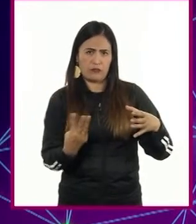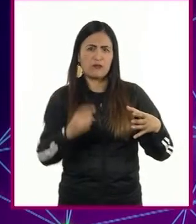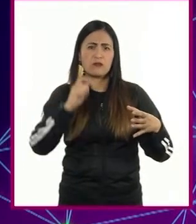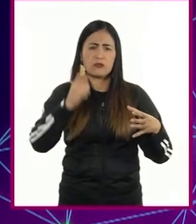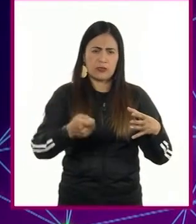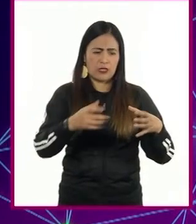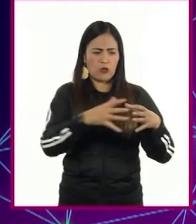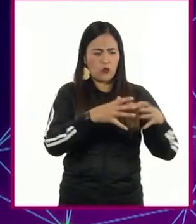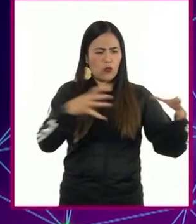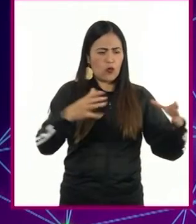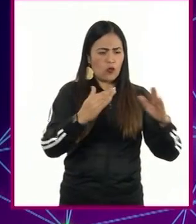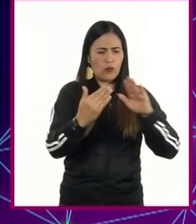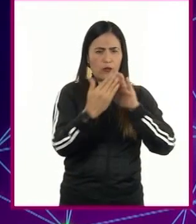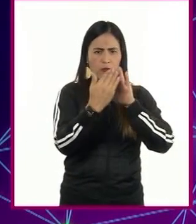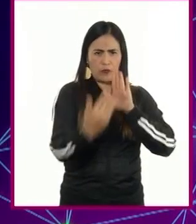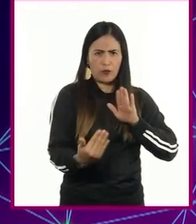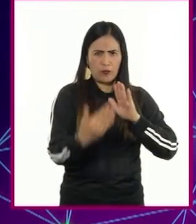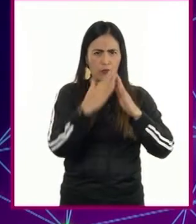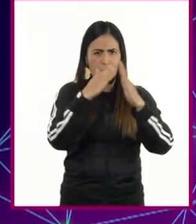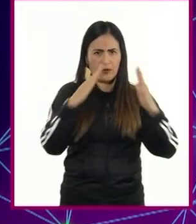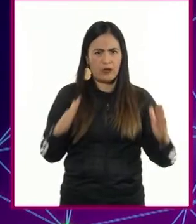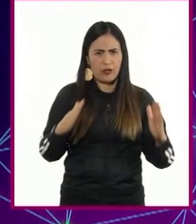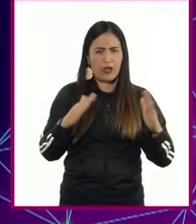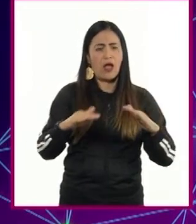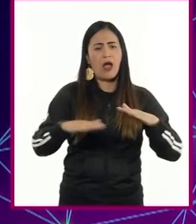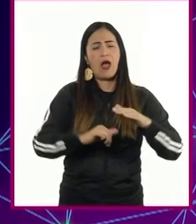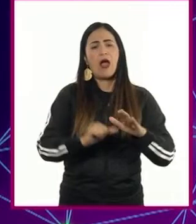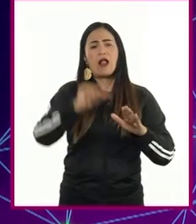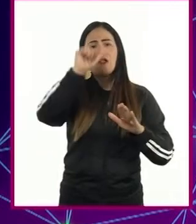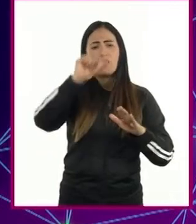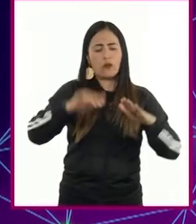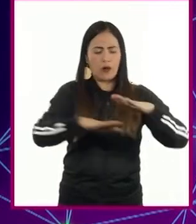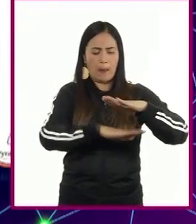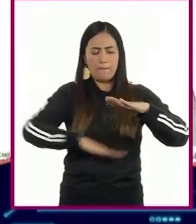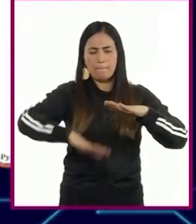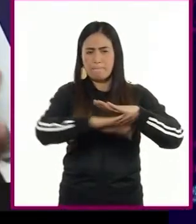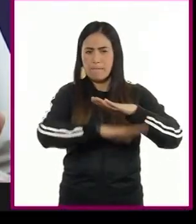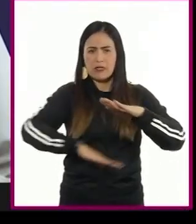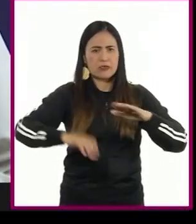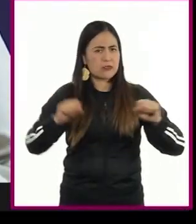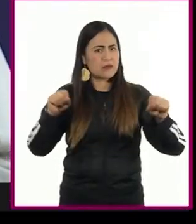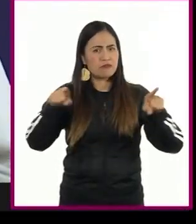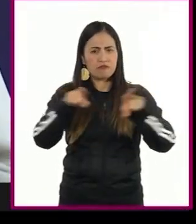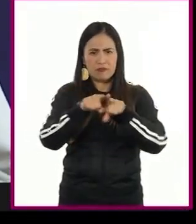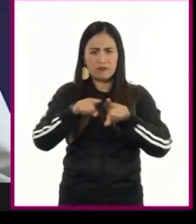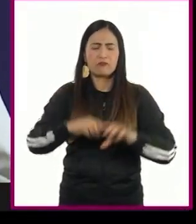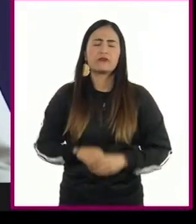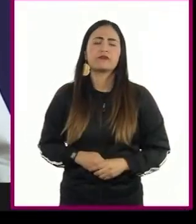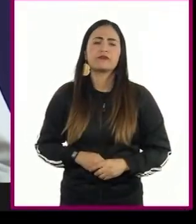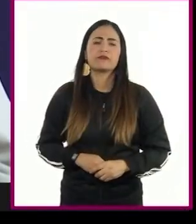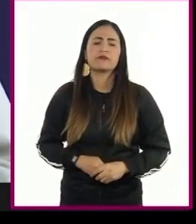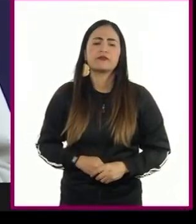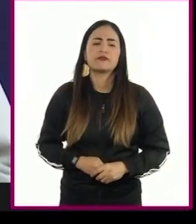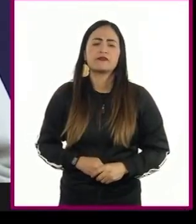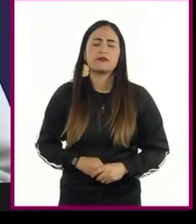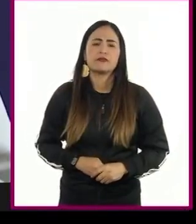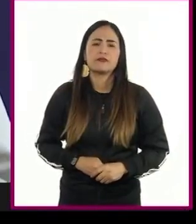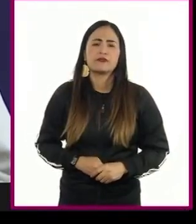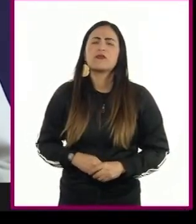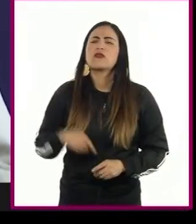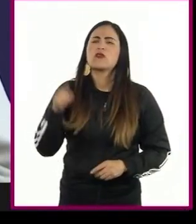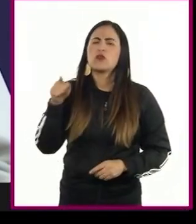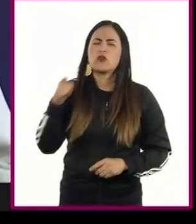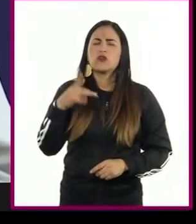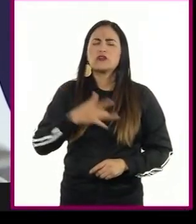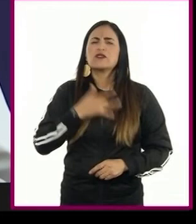al volumen de la pirámide con altura y bases iguales. Maestro Pacioli, quiero preguntarle cuál fue el principal